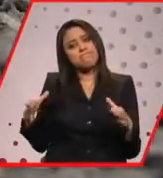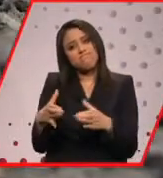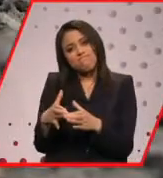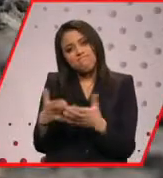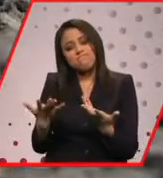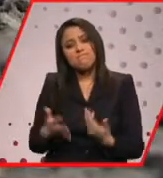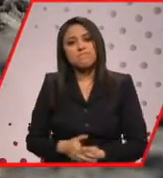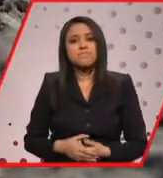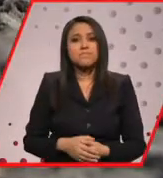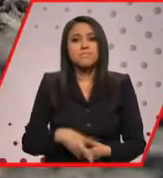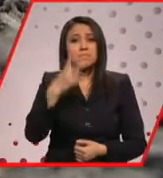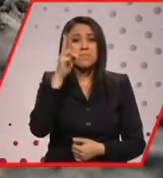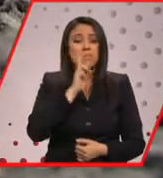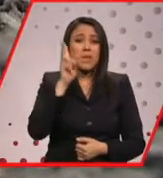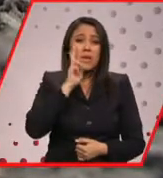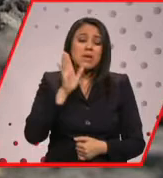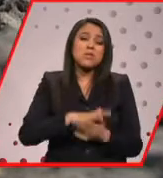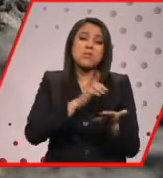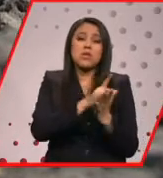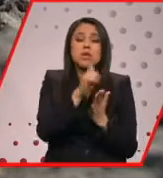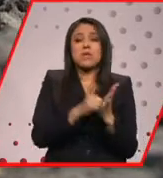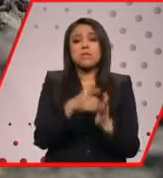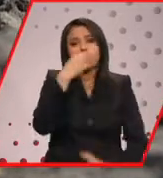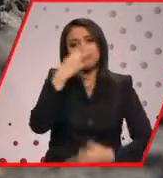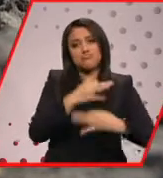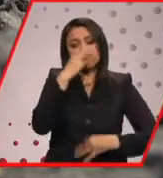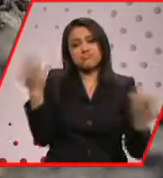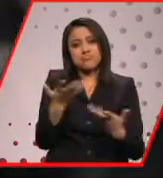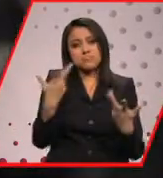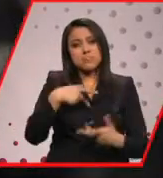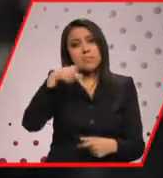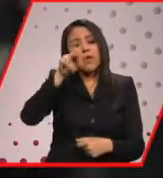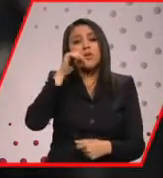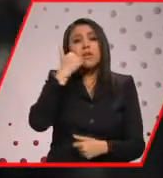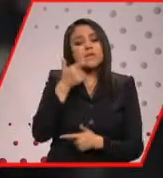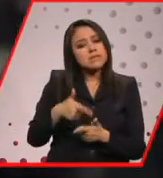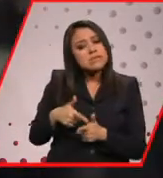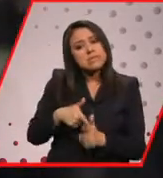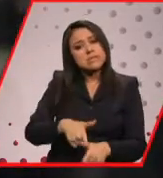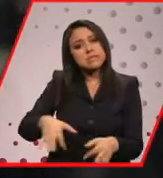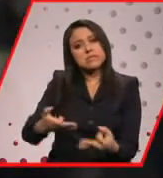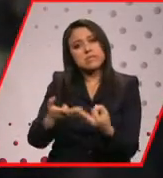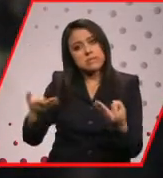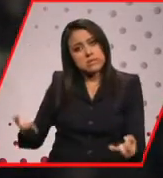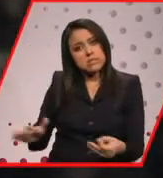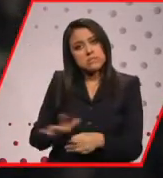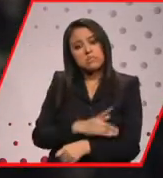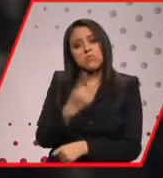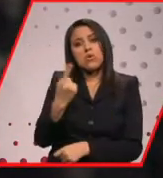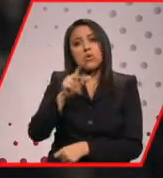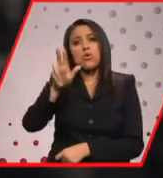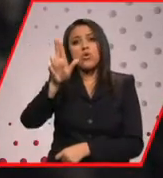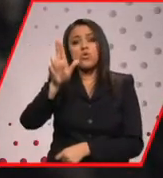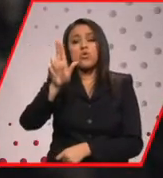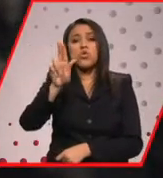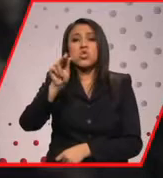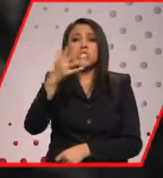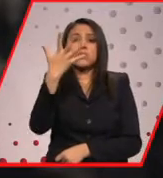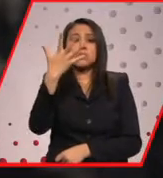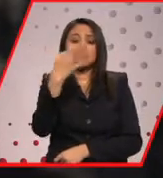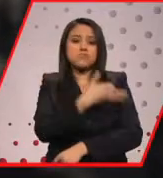tierras. El caso ya se está llevando legalmente. Lo que piden es seguir con sus tierras, ya que para las 85